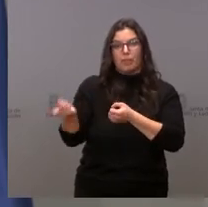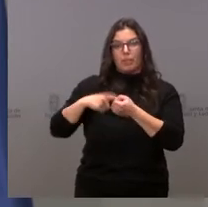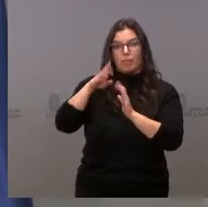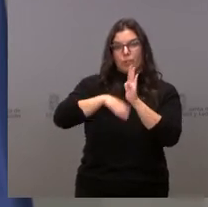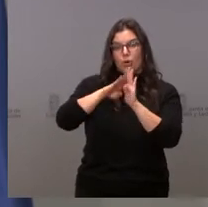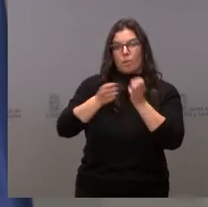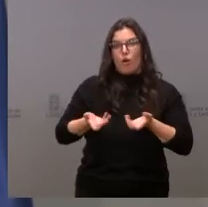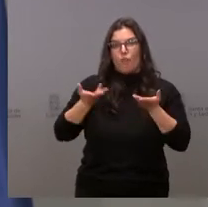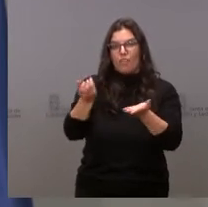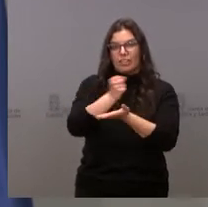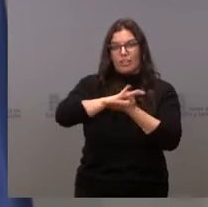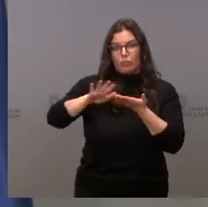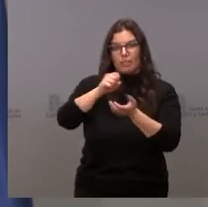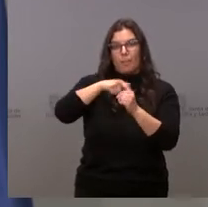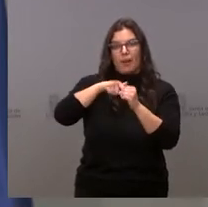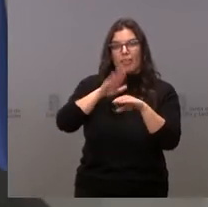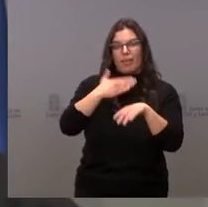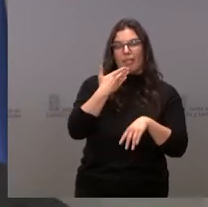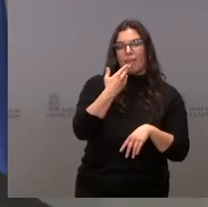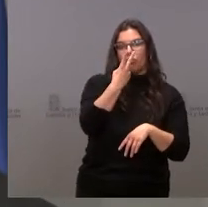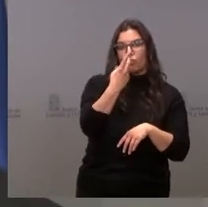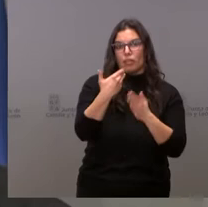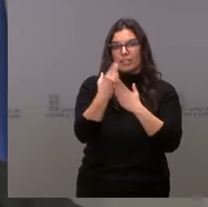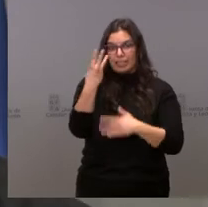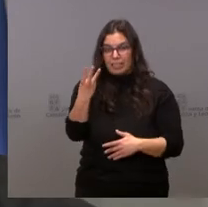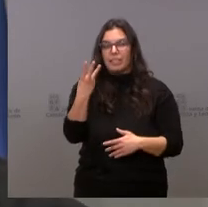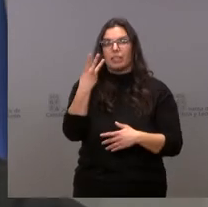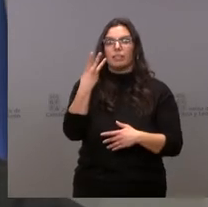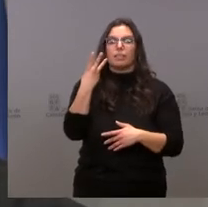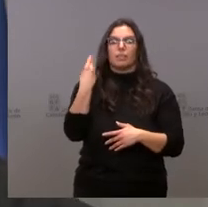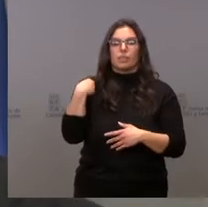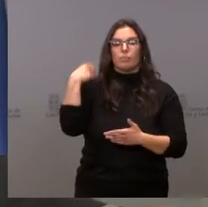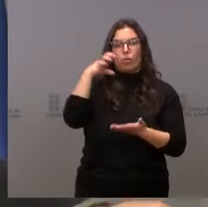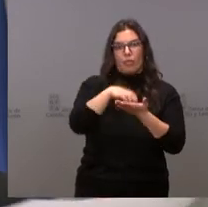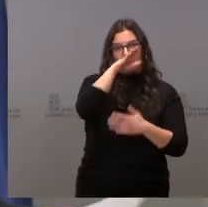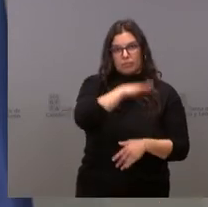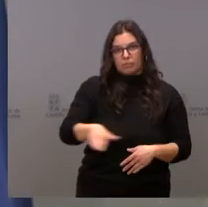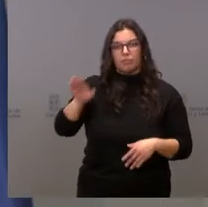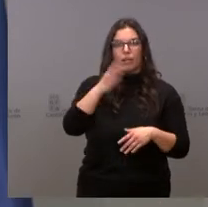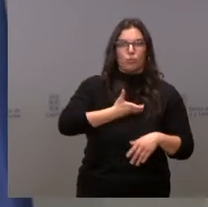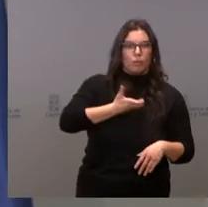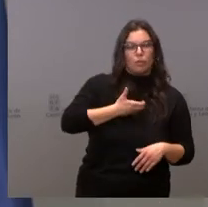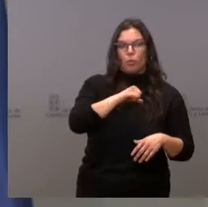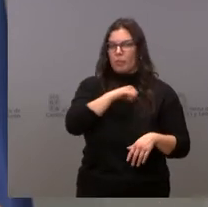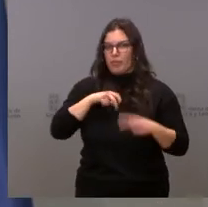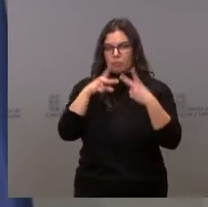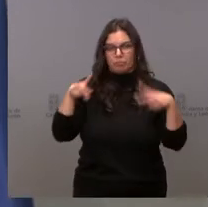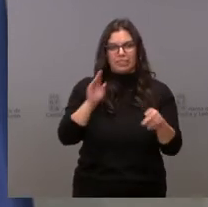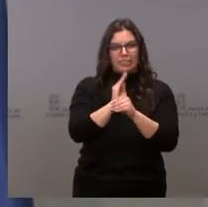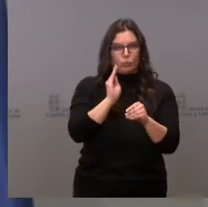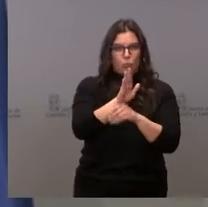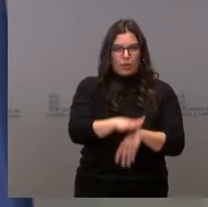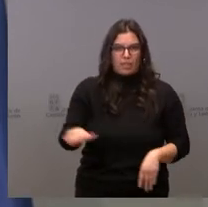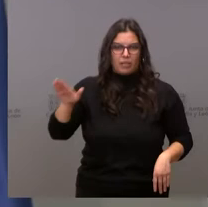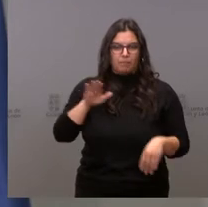oferta gratuita de plazas de dos a tres años para el curso 29 y 3 por parte de los centros tanto de ayuntamientos como de los de carácter